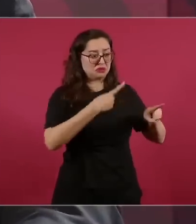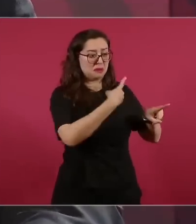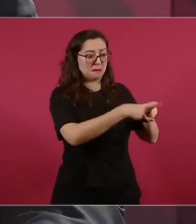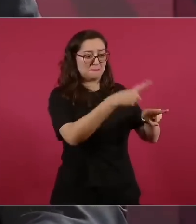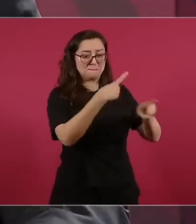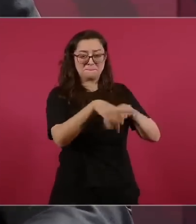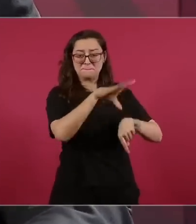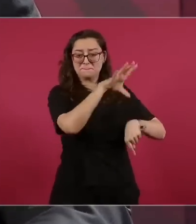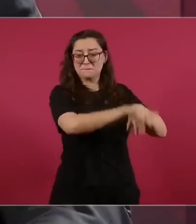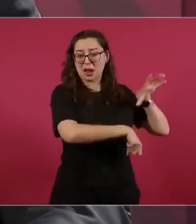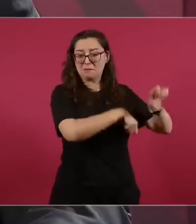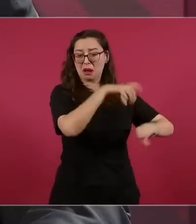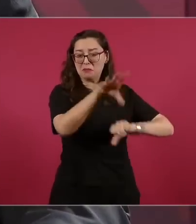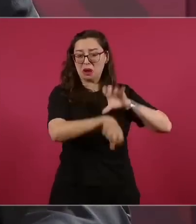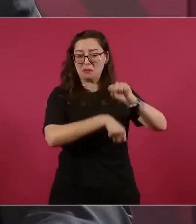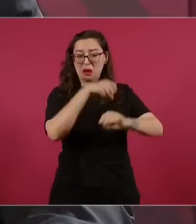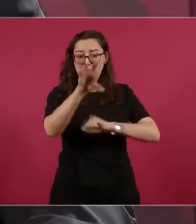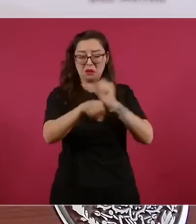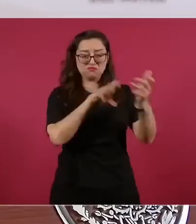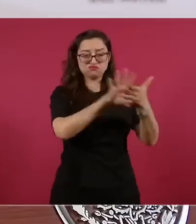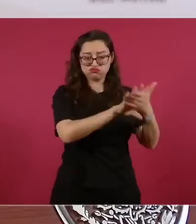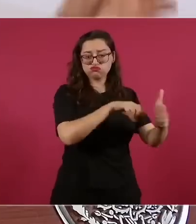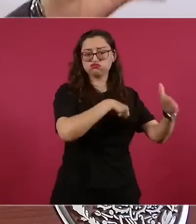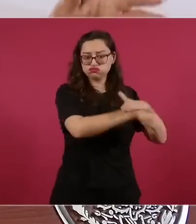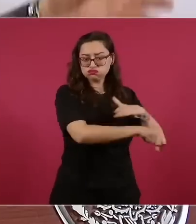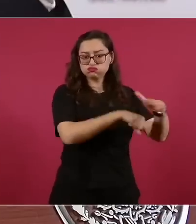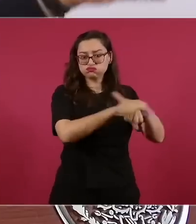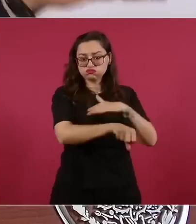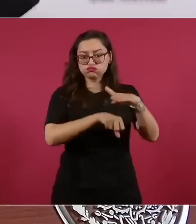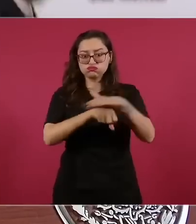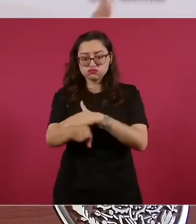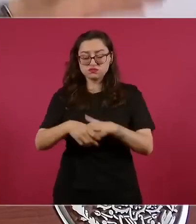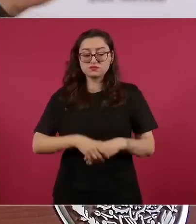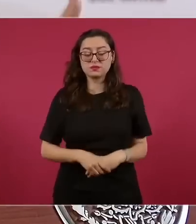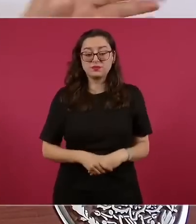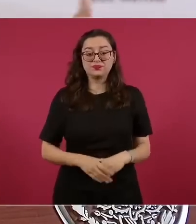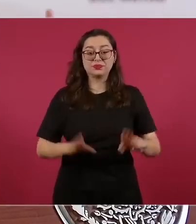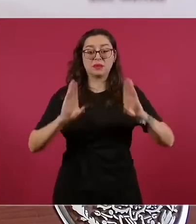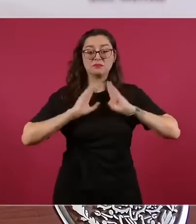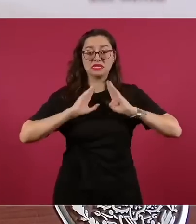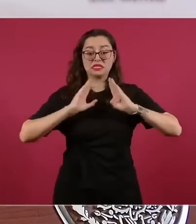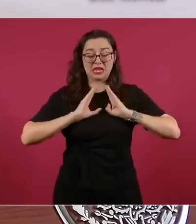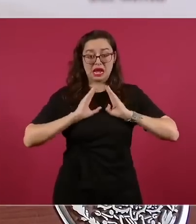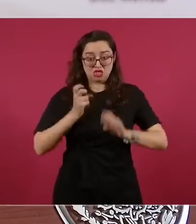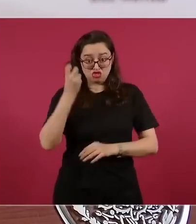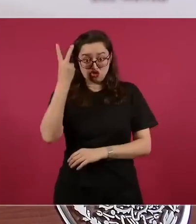cárcel 2 generales, o que salieron pero que siguen juzgados,